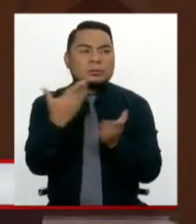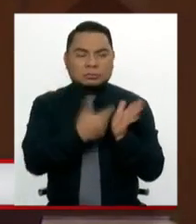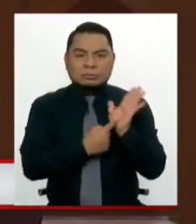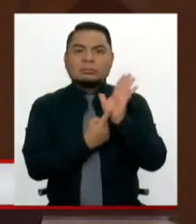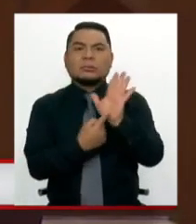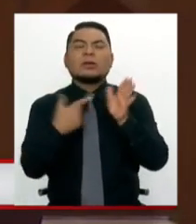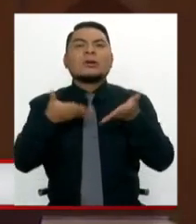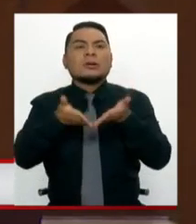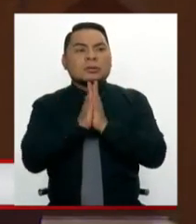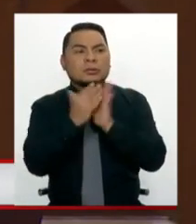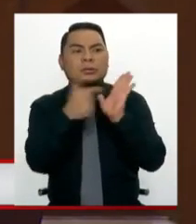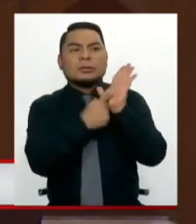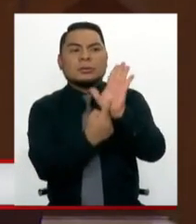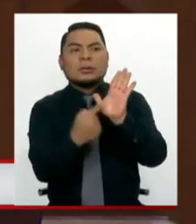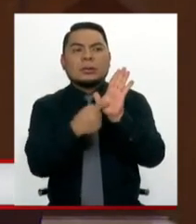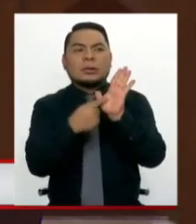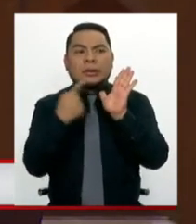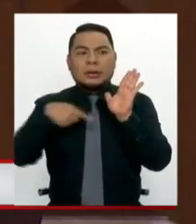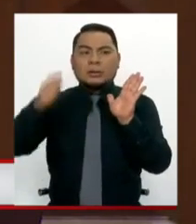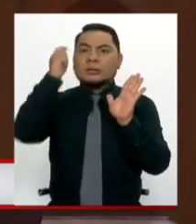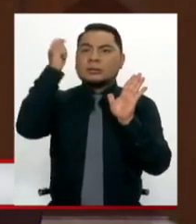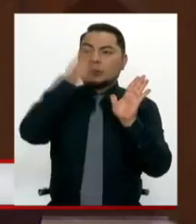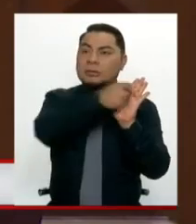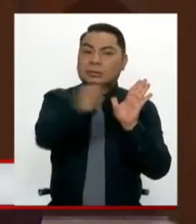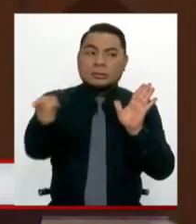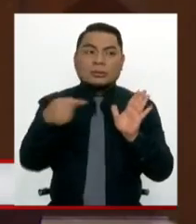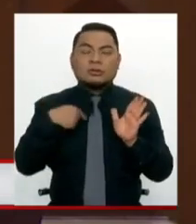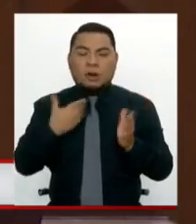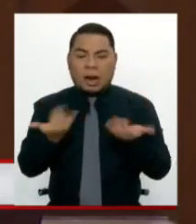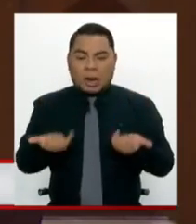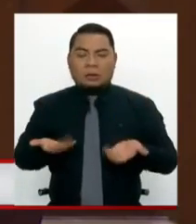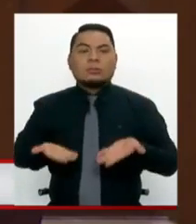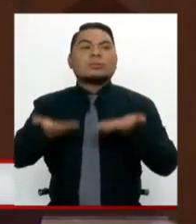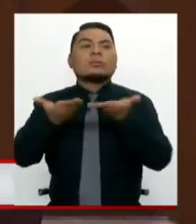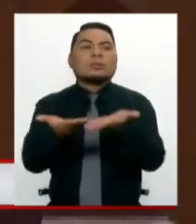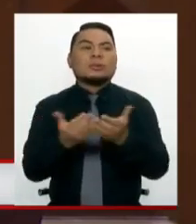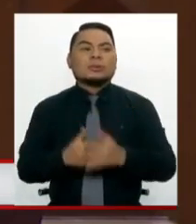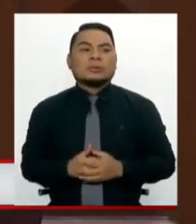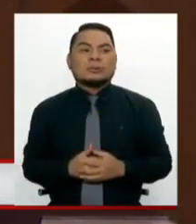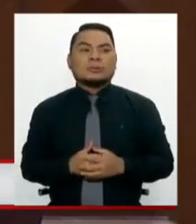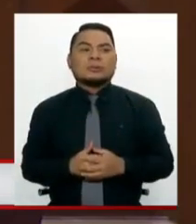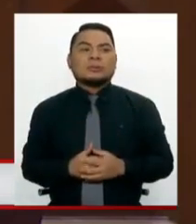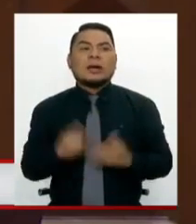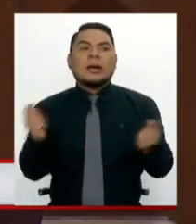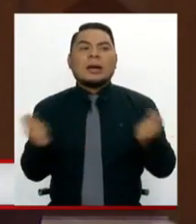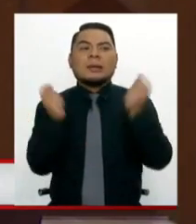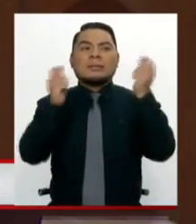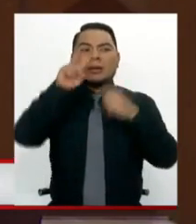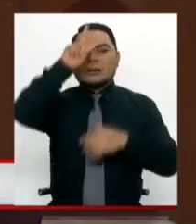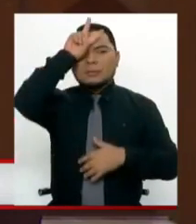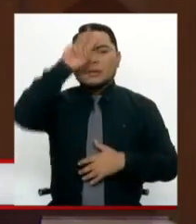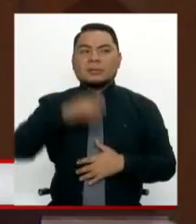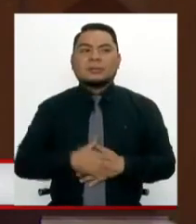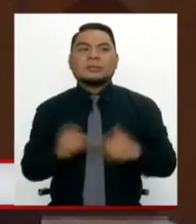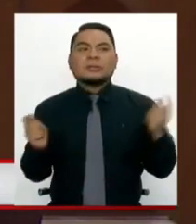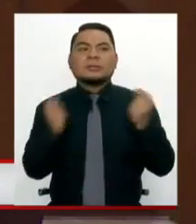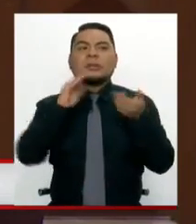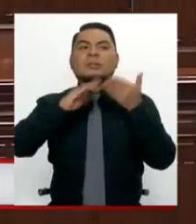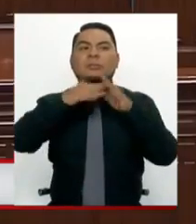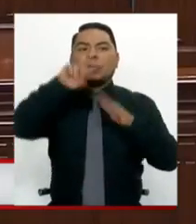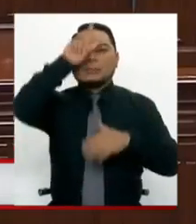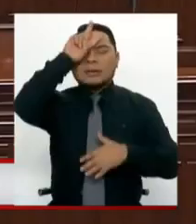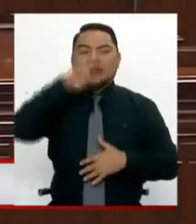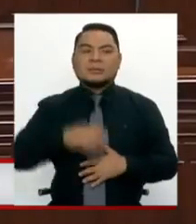este acto y teniendo testigo. Haga entrega lo mucho más grande. ¡Viva el Perú! ¡Viva el pueblo